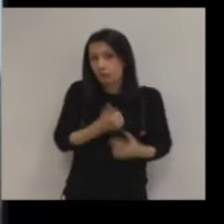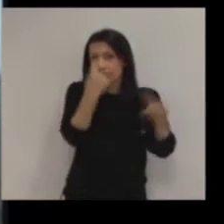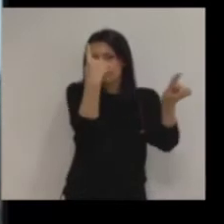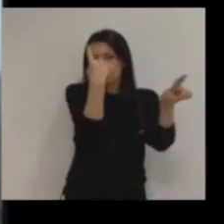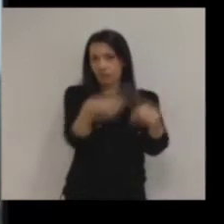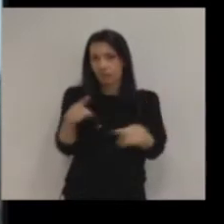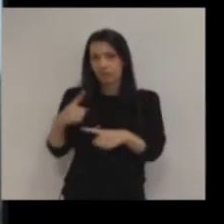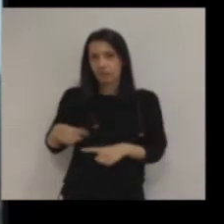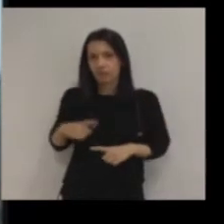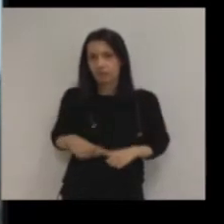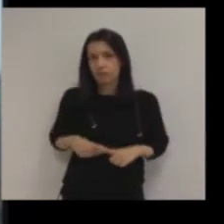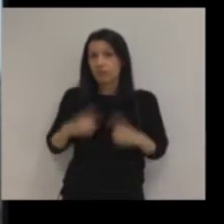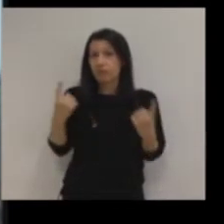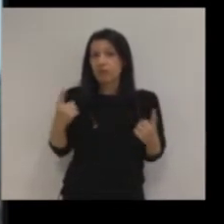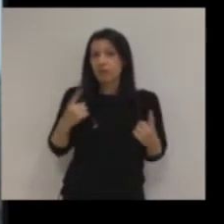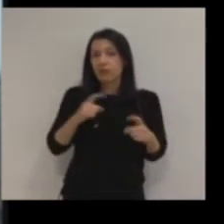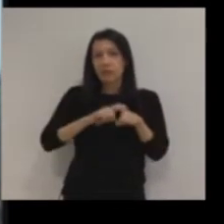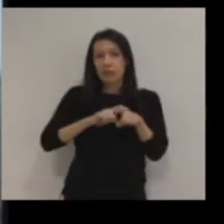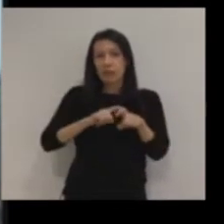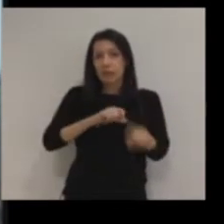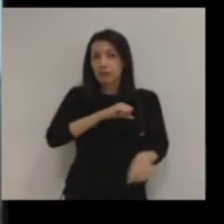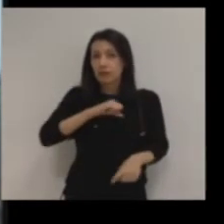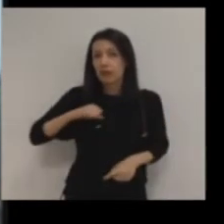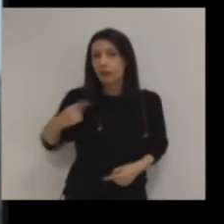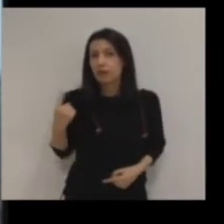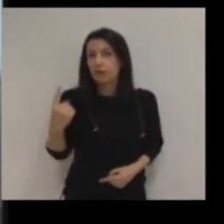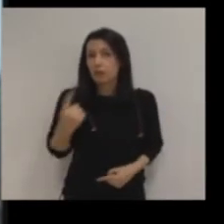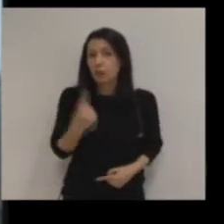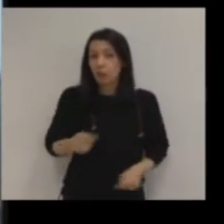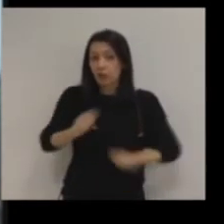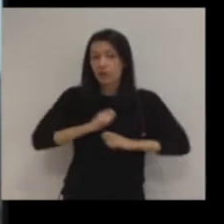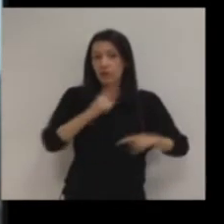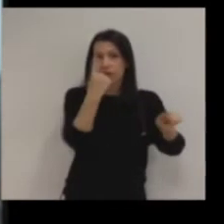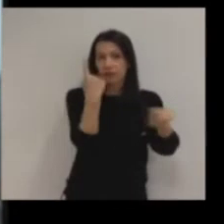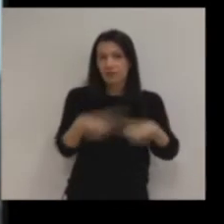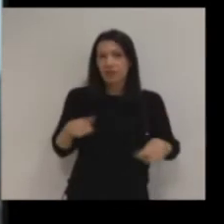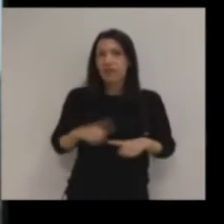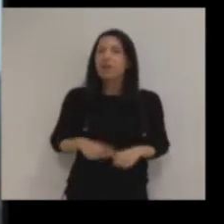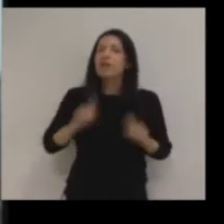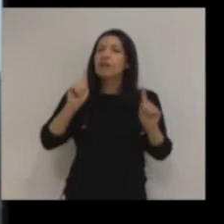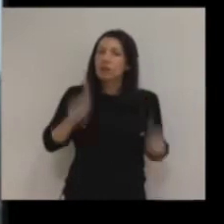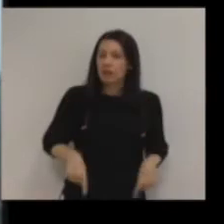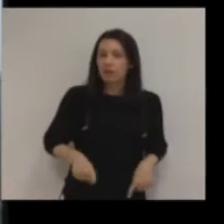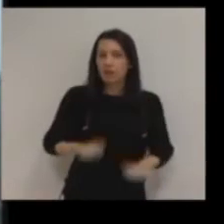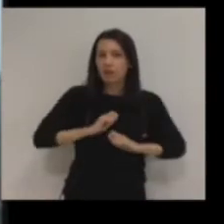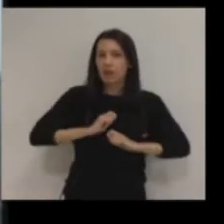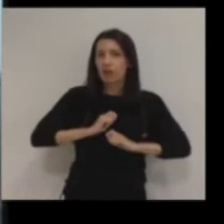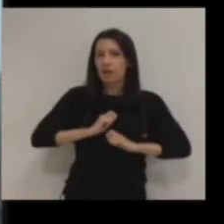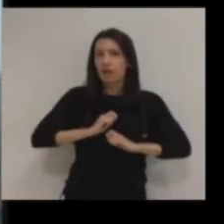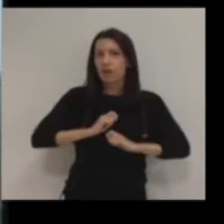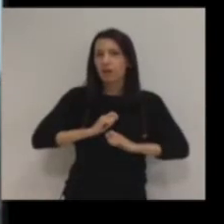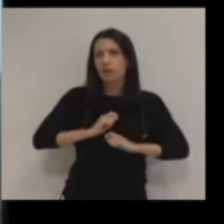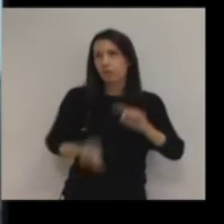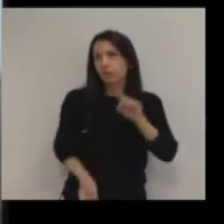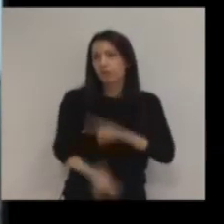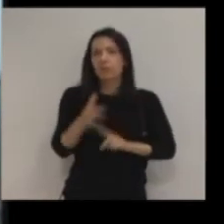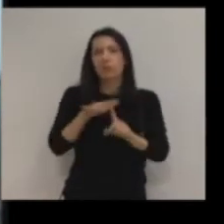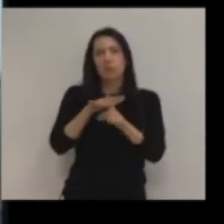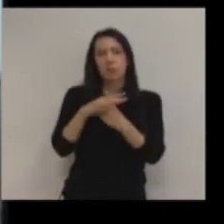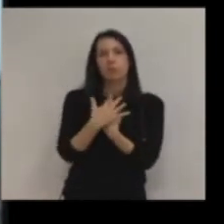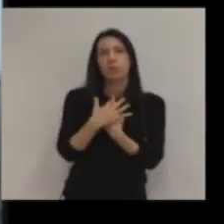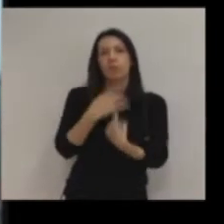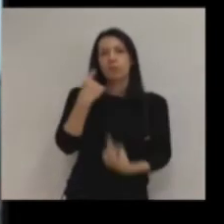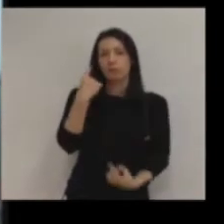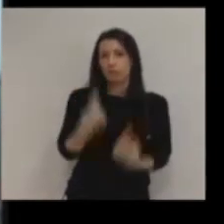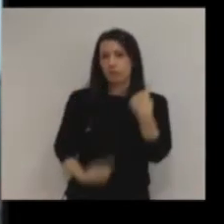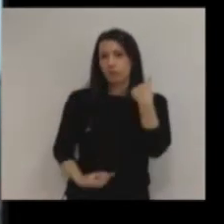Y esas particularidades que nos hacen diferentes hacen que también haya una serie de circunstancias o de